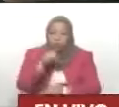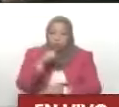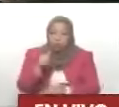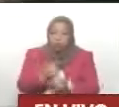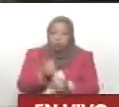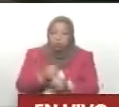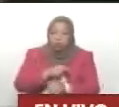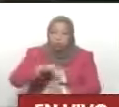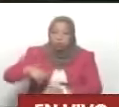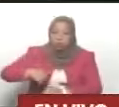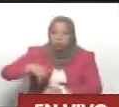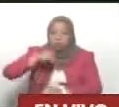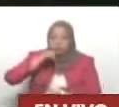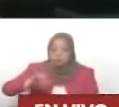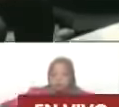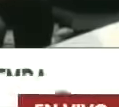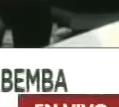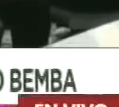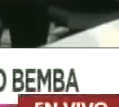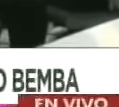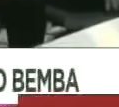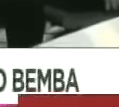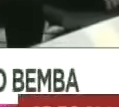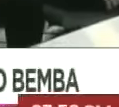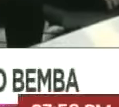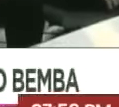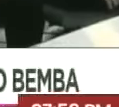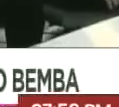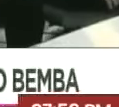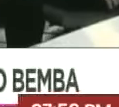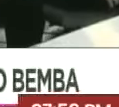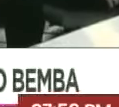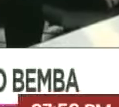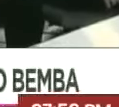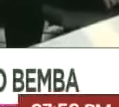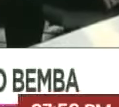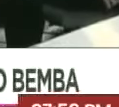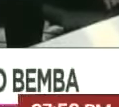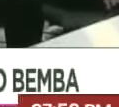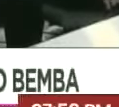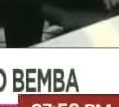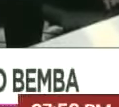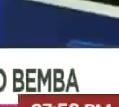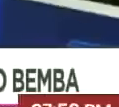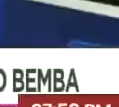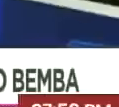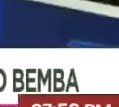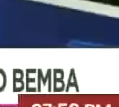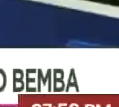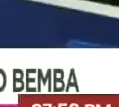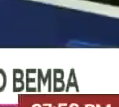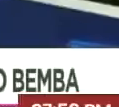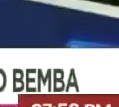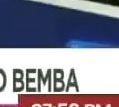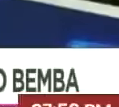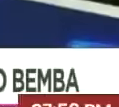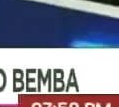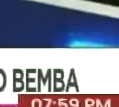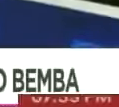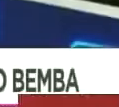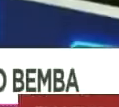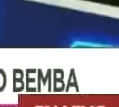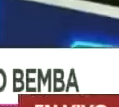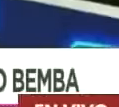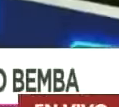hecho. De hecho, usted puede tranquilamente, presidente, puede certificar a Telegram. Y